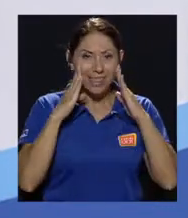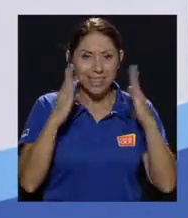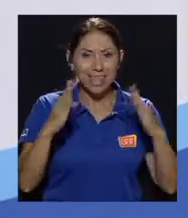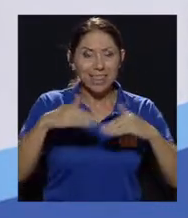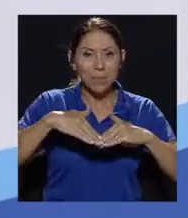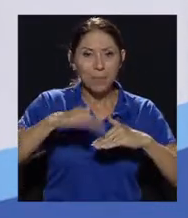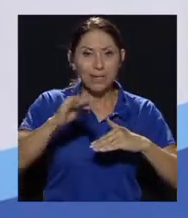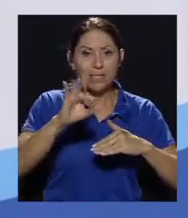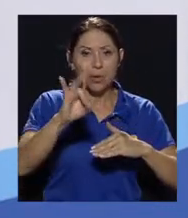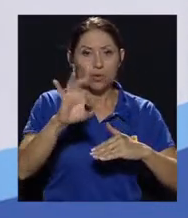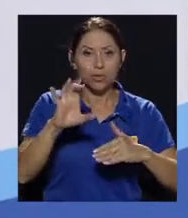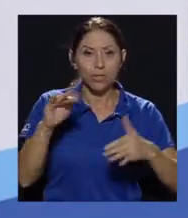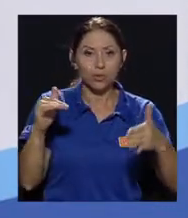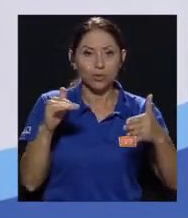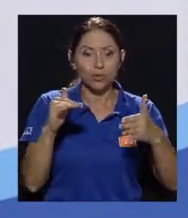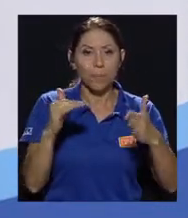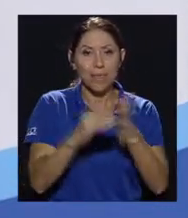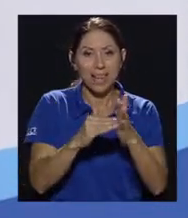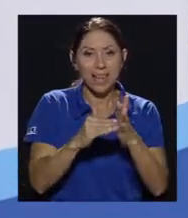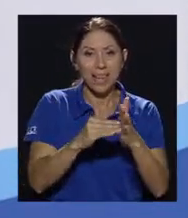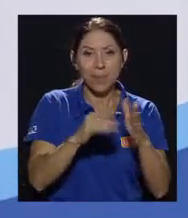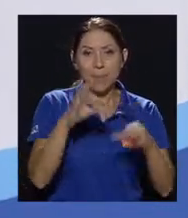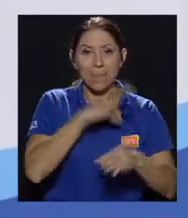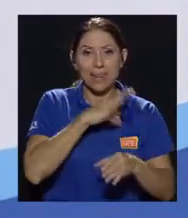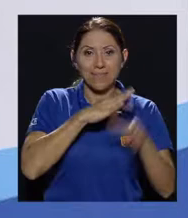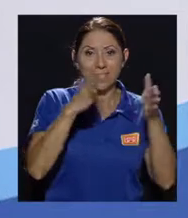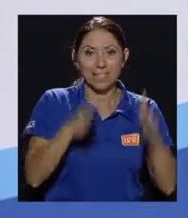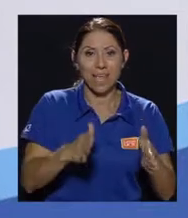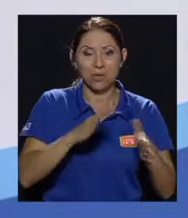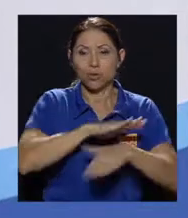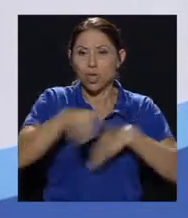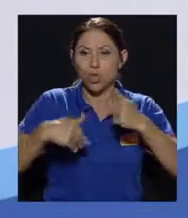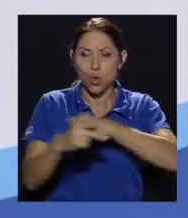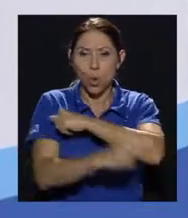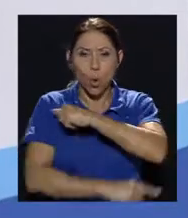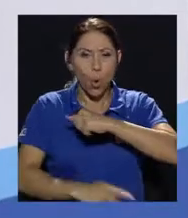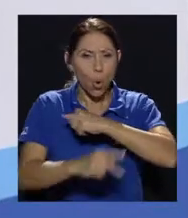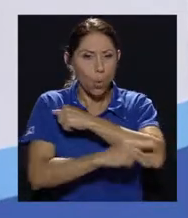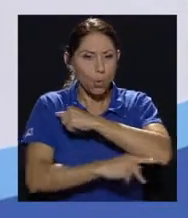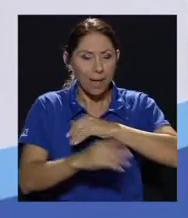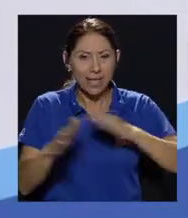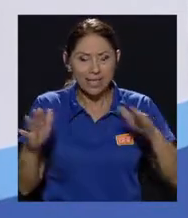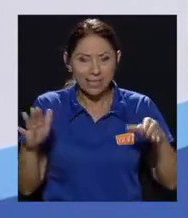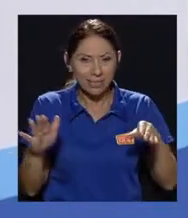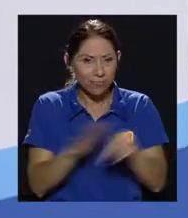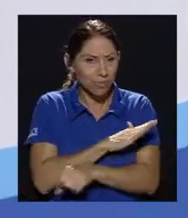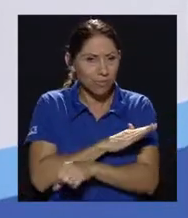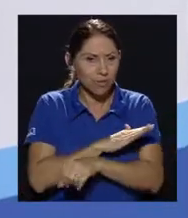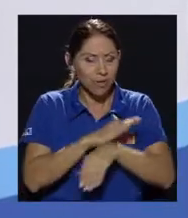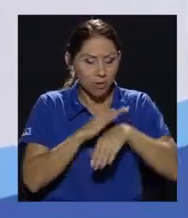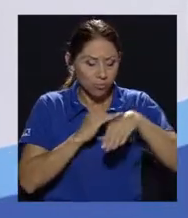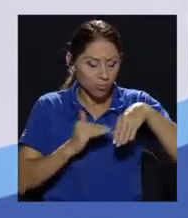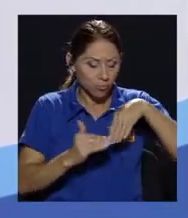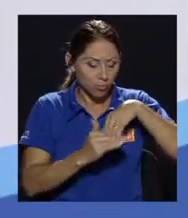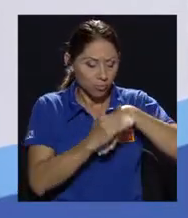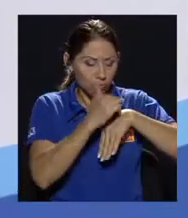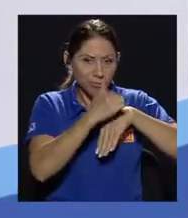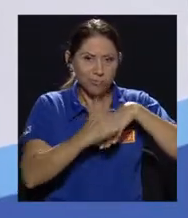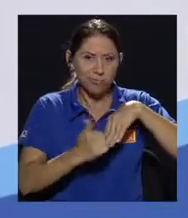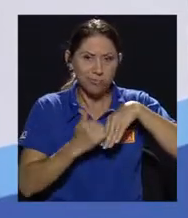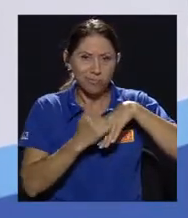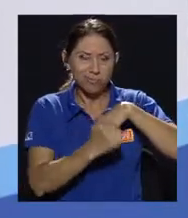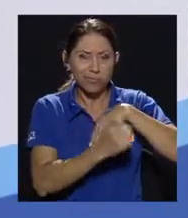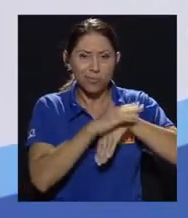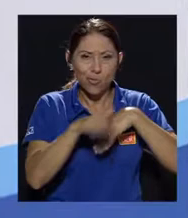800,000 beneficiarios en todo el país, a lo largo, a lo ancho, y representa todas las variabilidades que puede tener el país.